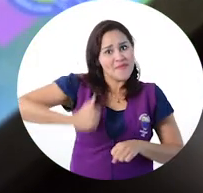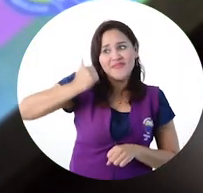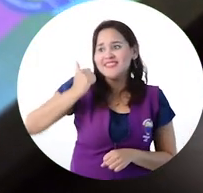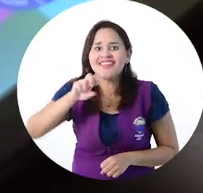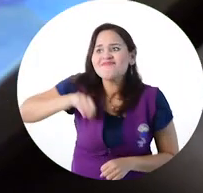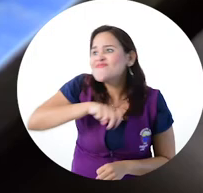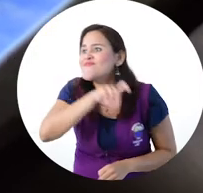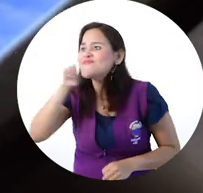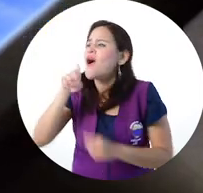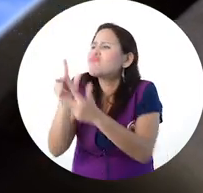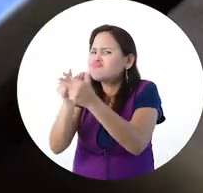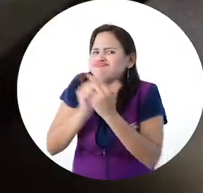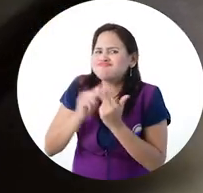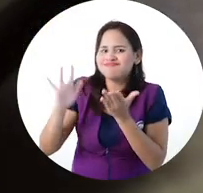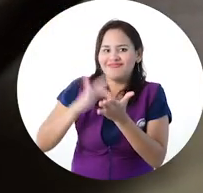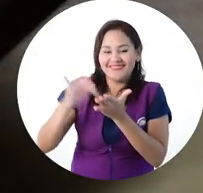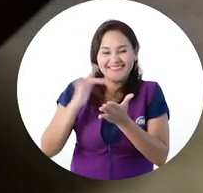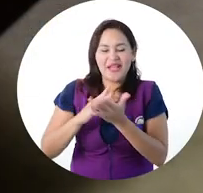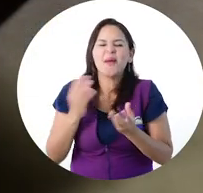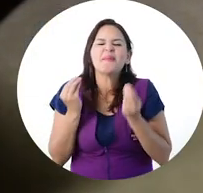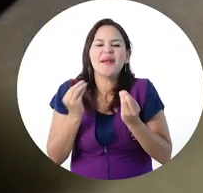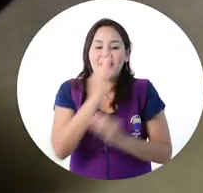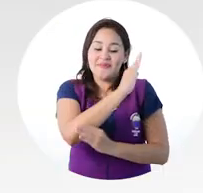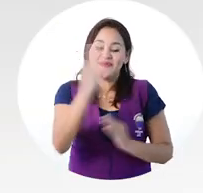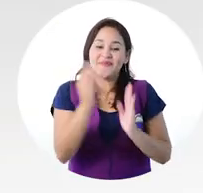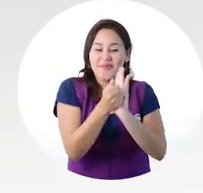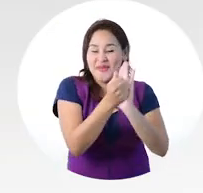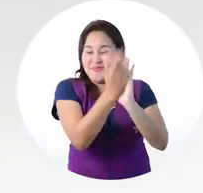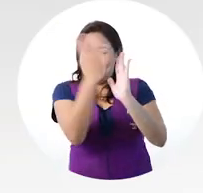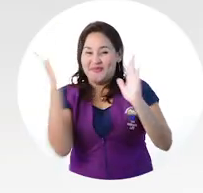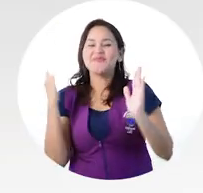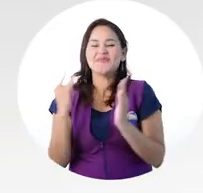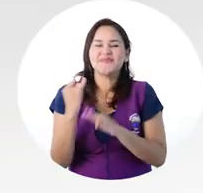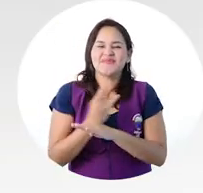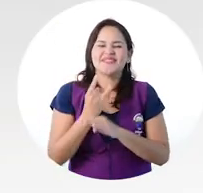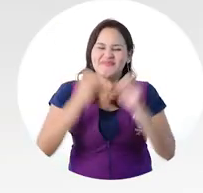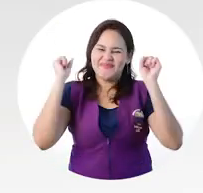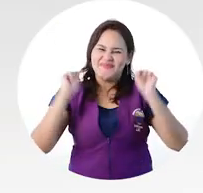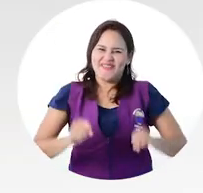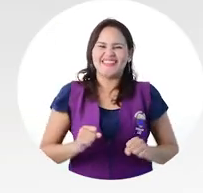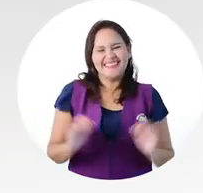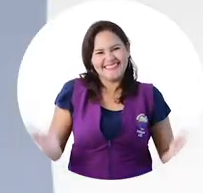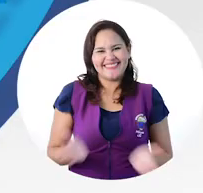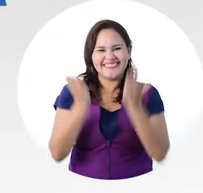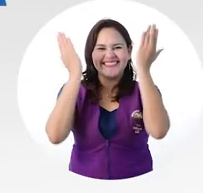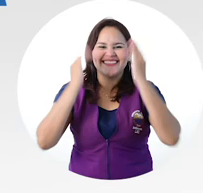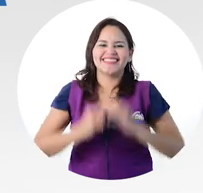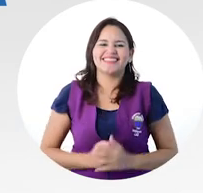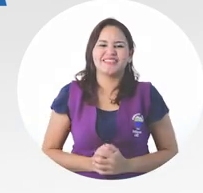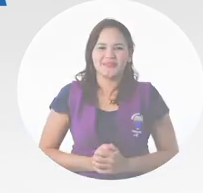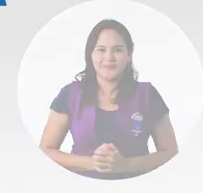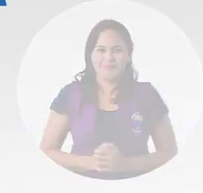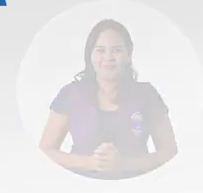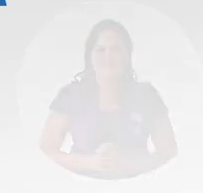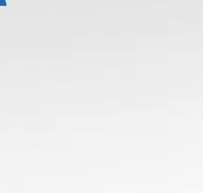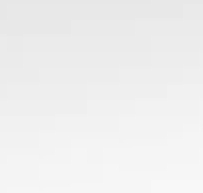de préstamo de tamtoc solicita una en el área de préstamo y comienza a consultar nuestras bases de agua